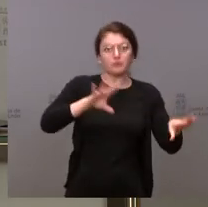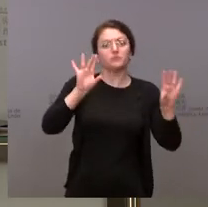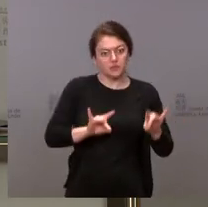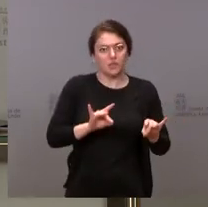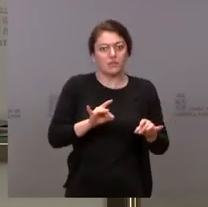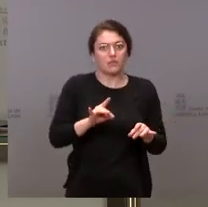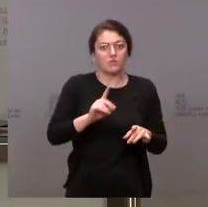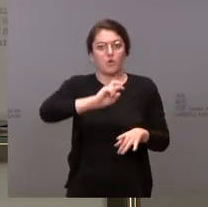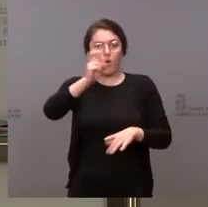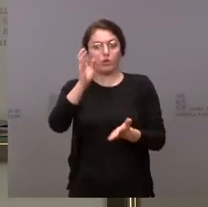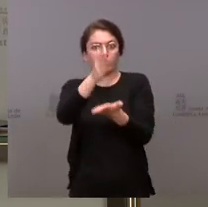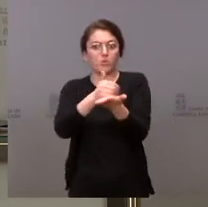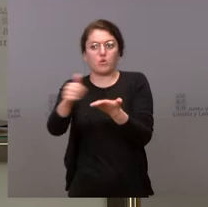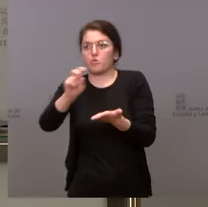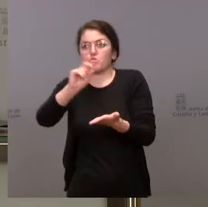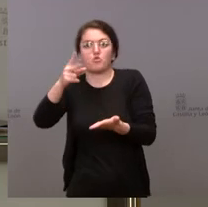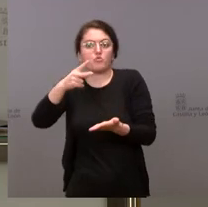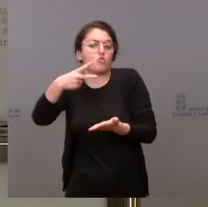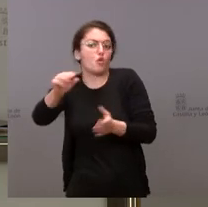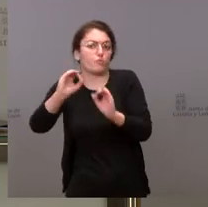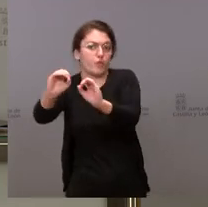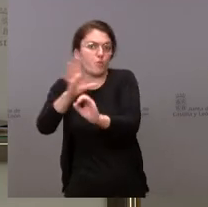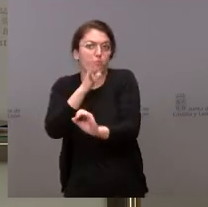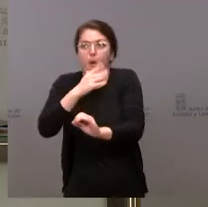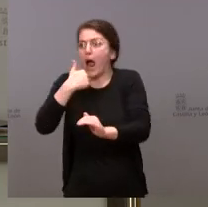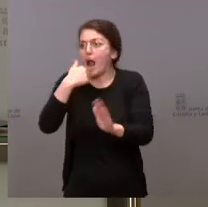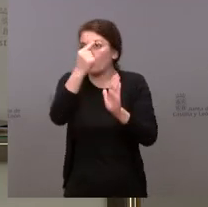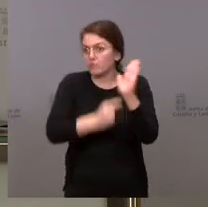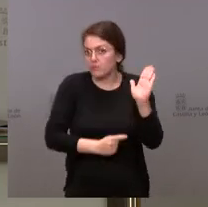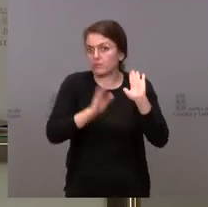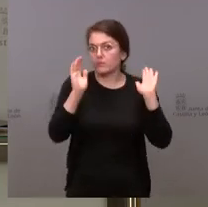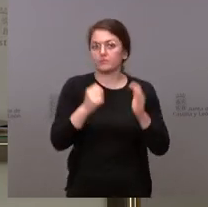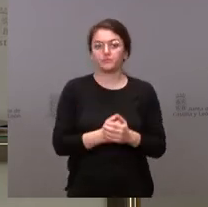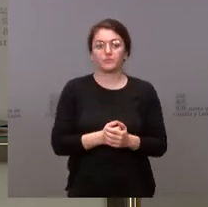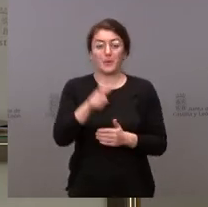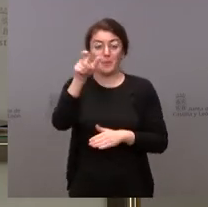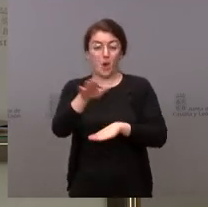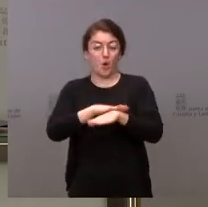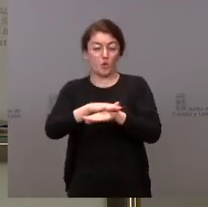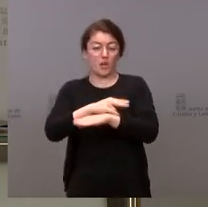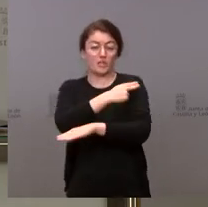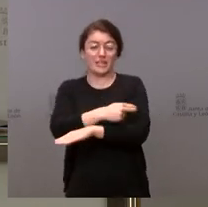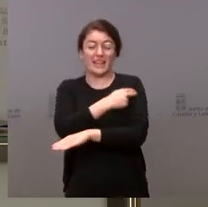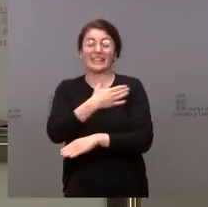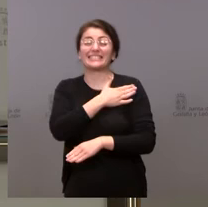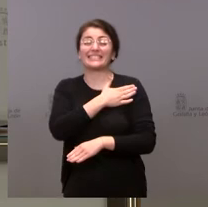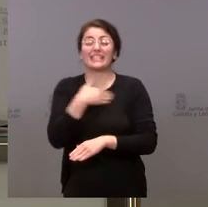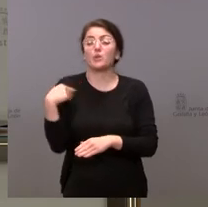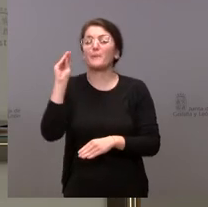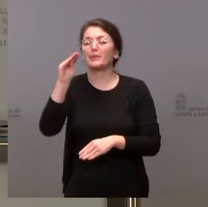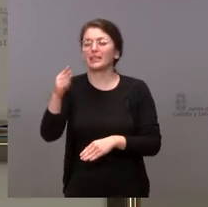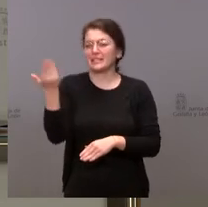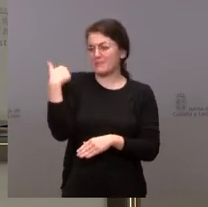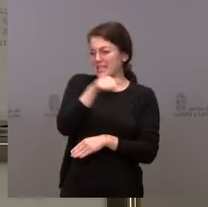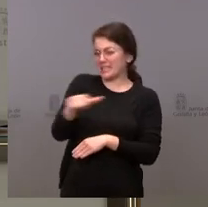comunidades autónomas por los criterios que sean y al consejero de sanidad le quería plantear dejó abierta la puerta la semana pasada